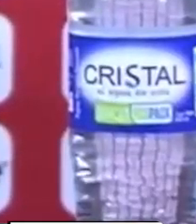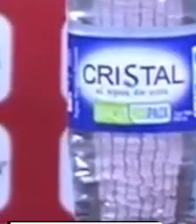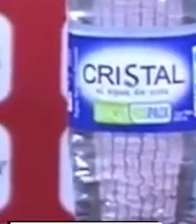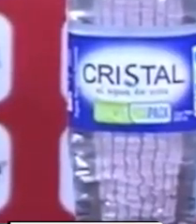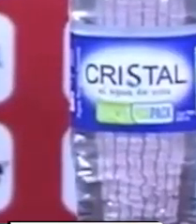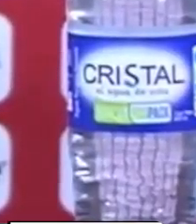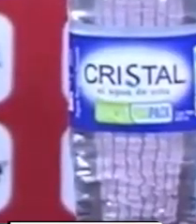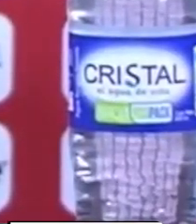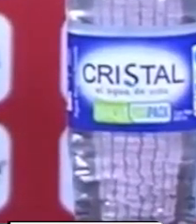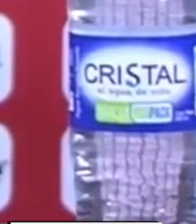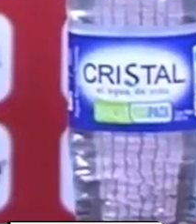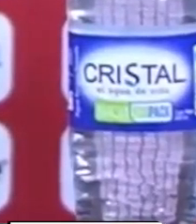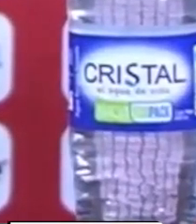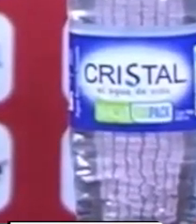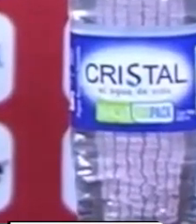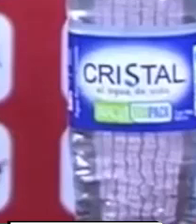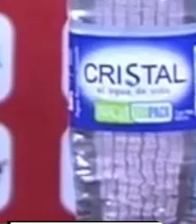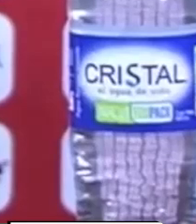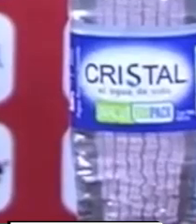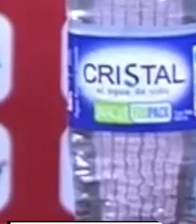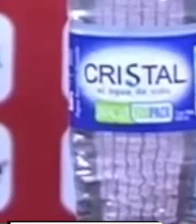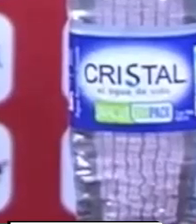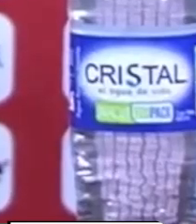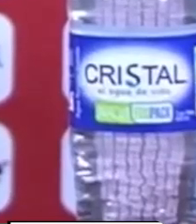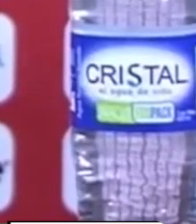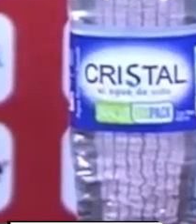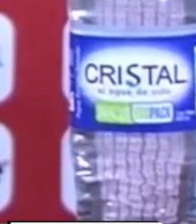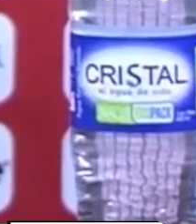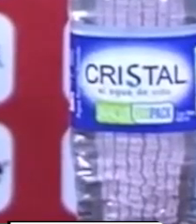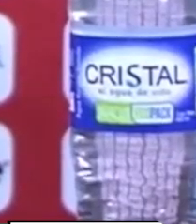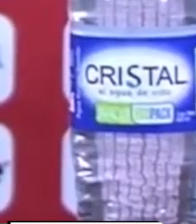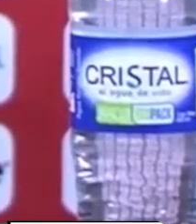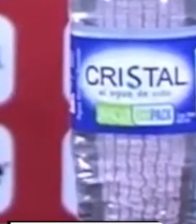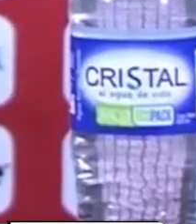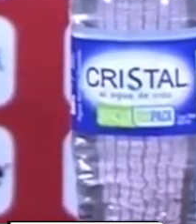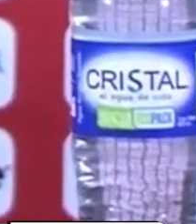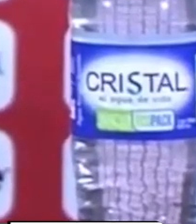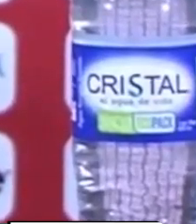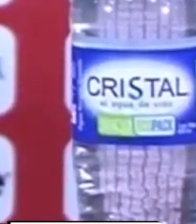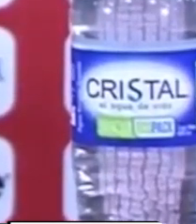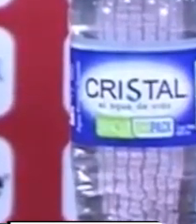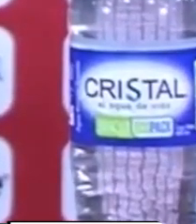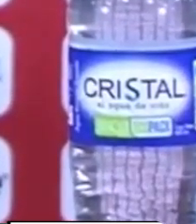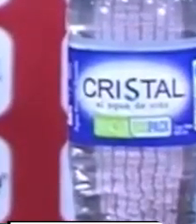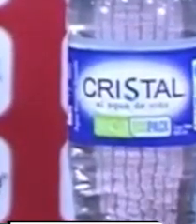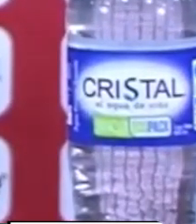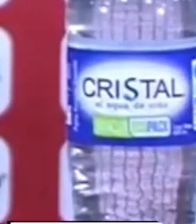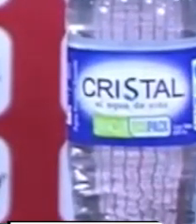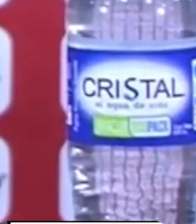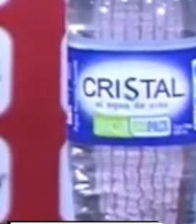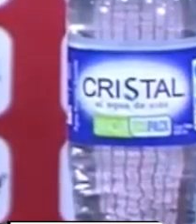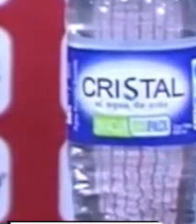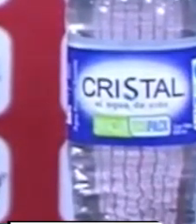permite ganar nuevamente en casa, entrar en el grupo de los 8 nuevamente.